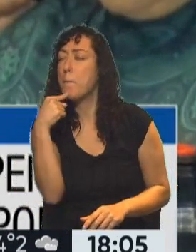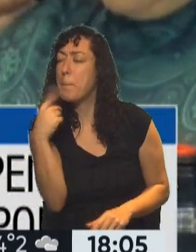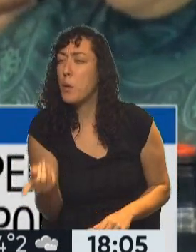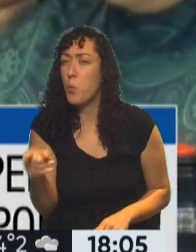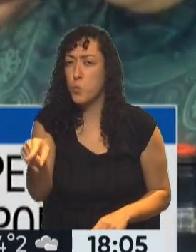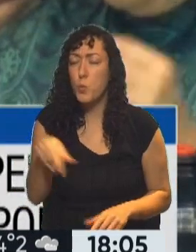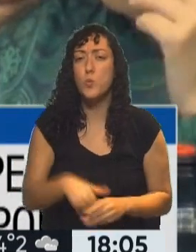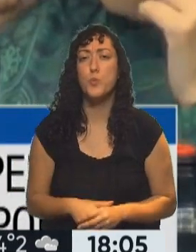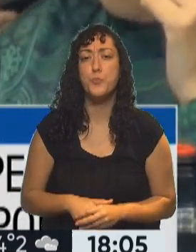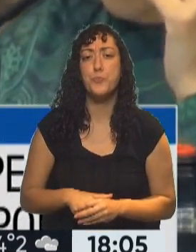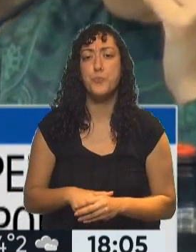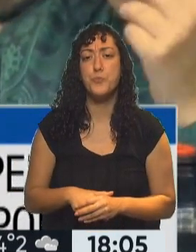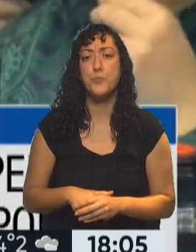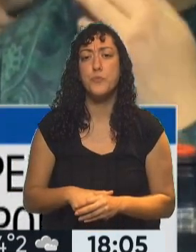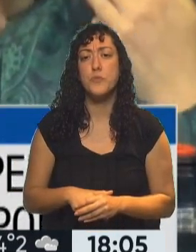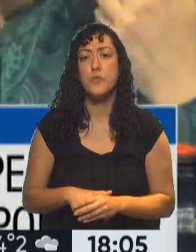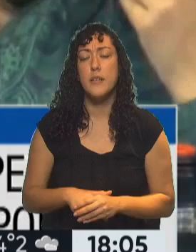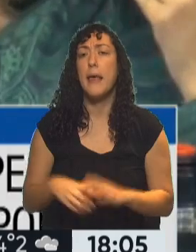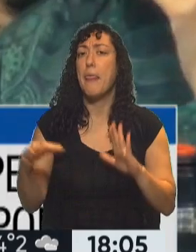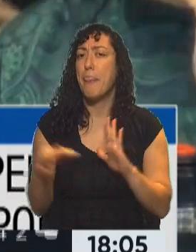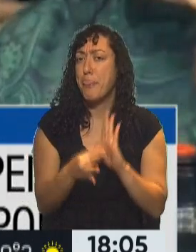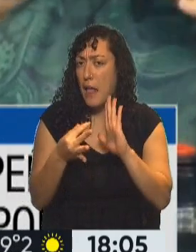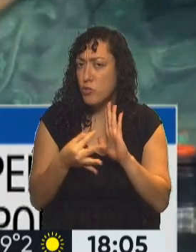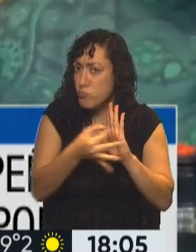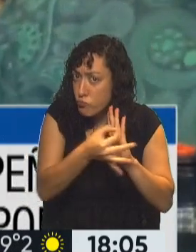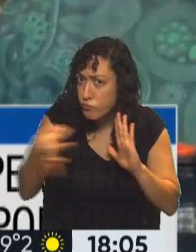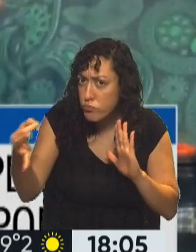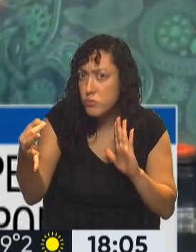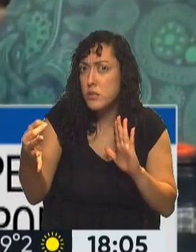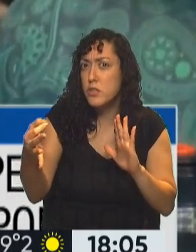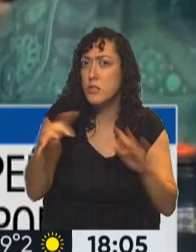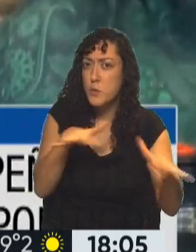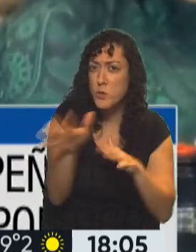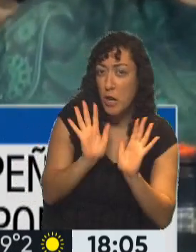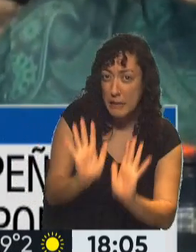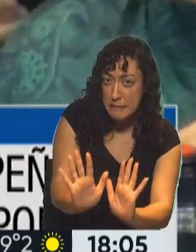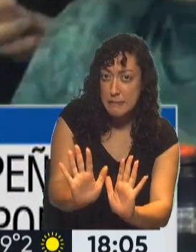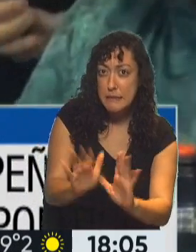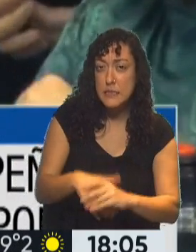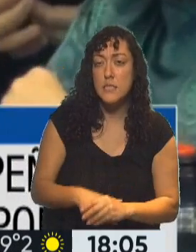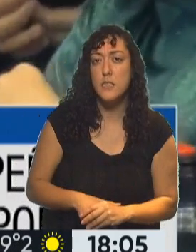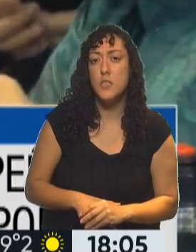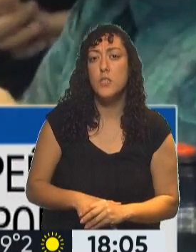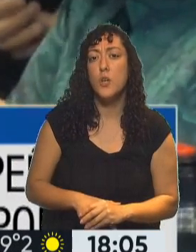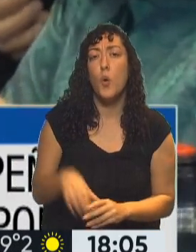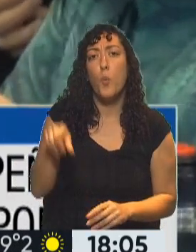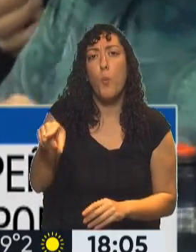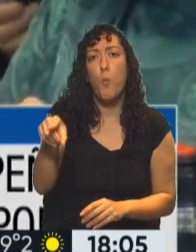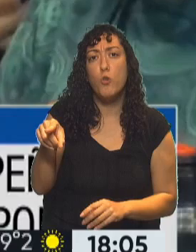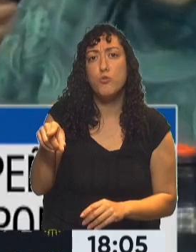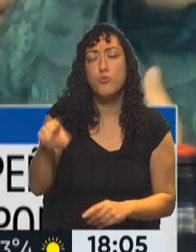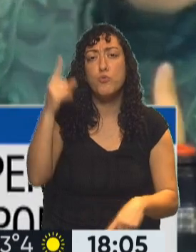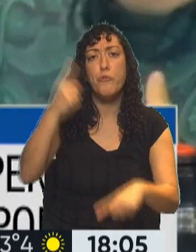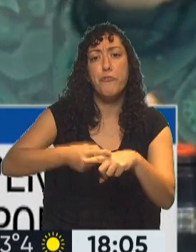efectivamente este dato es un dato veraz, ocurrió de esta manera, usted llegó a esta fiesta